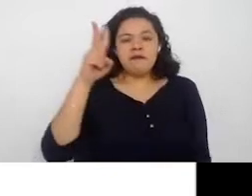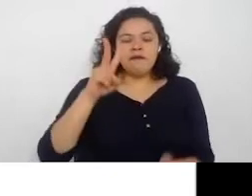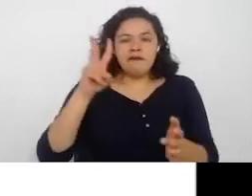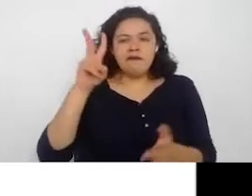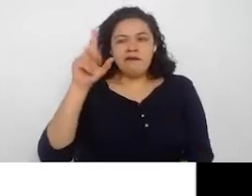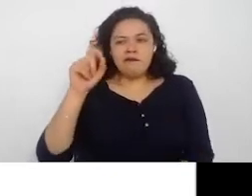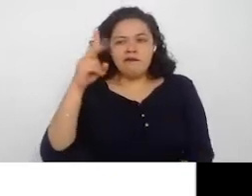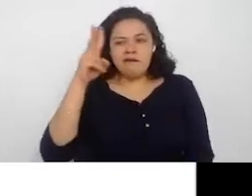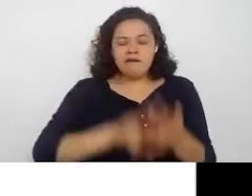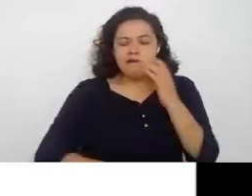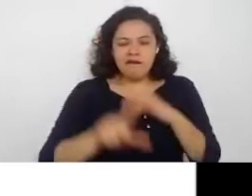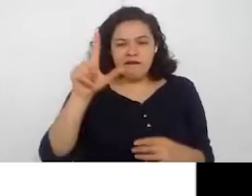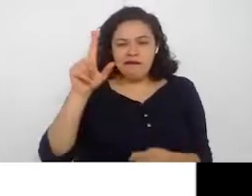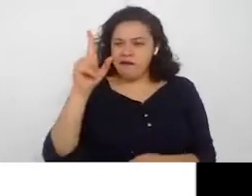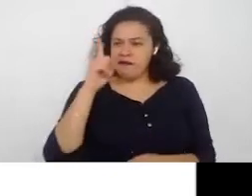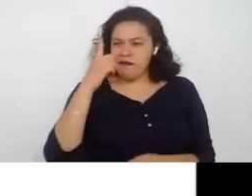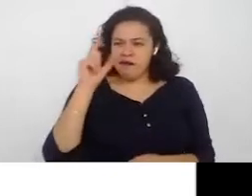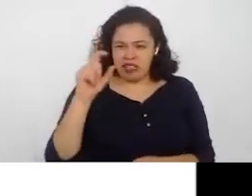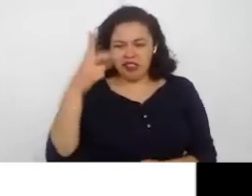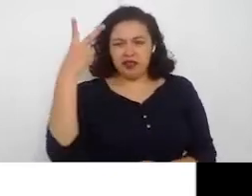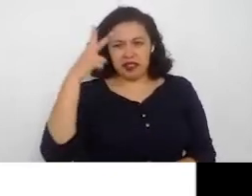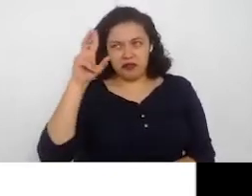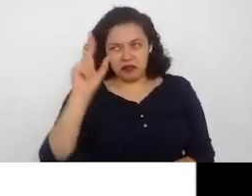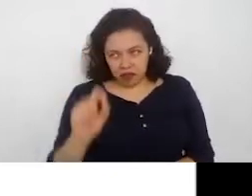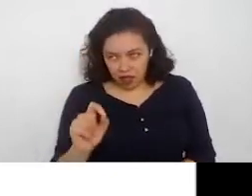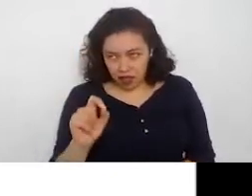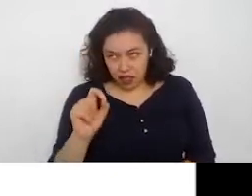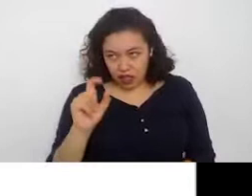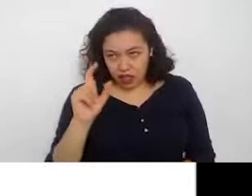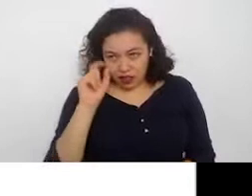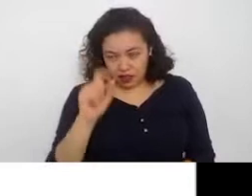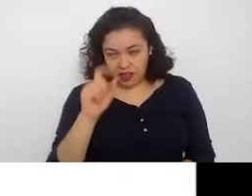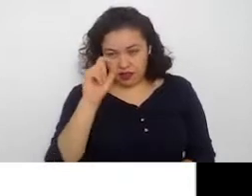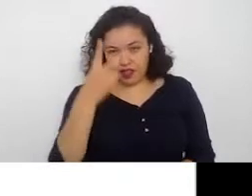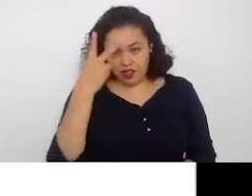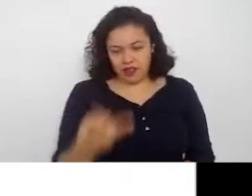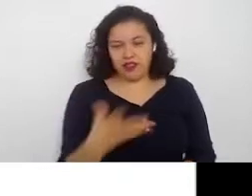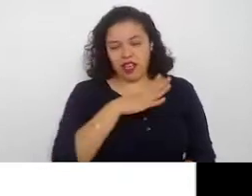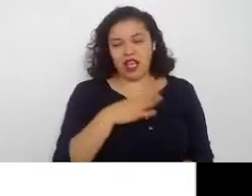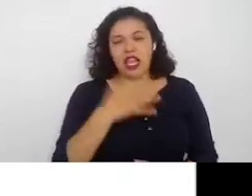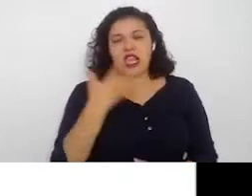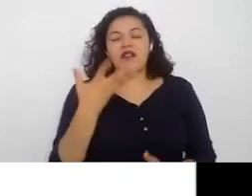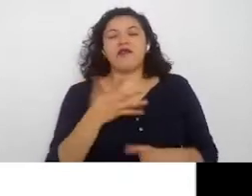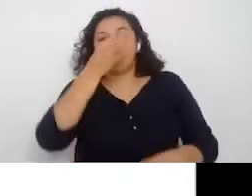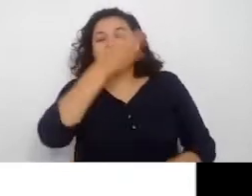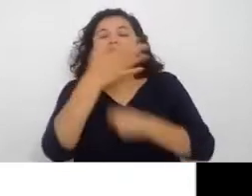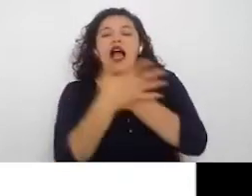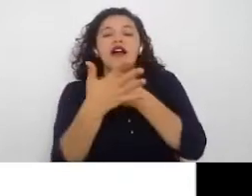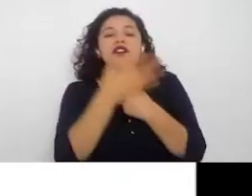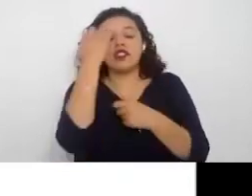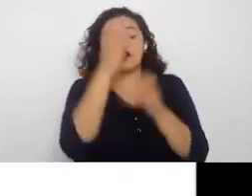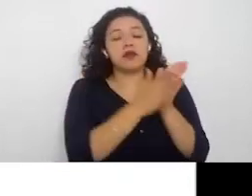no hay prórroga. La verdad es que las prórrogas no las dan a conocer 15 días antes del vencimiento, si